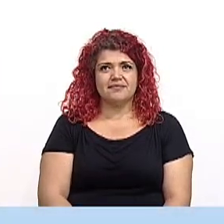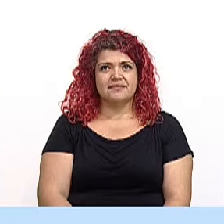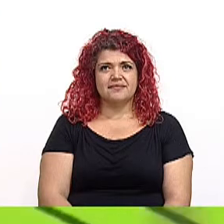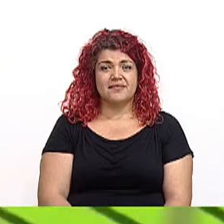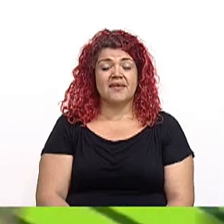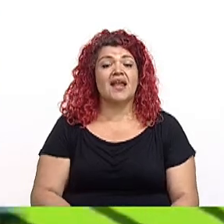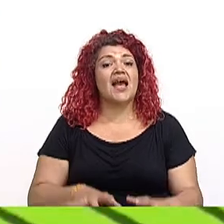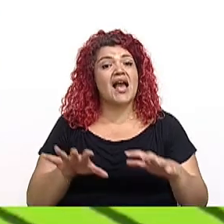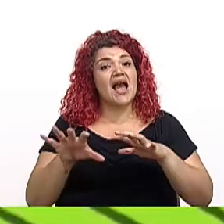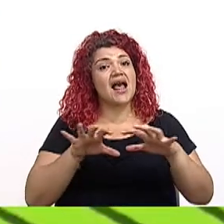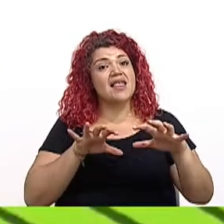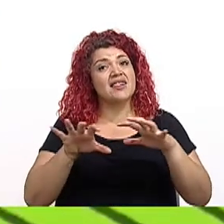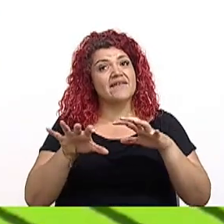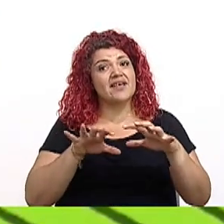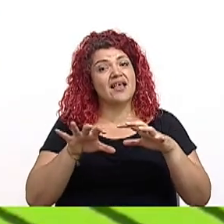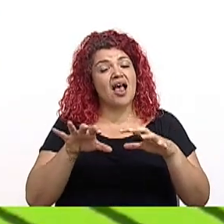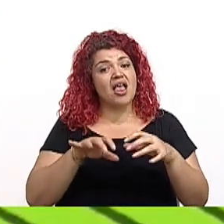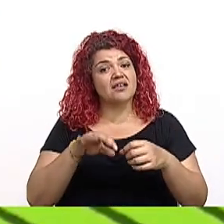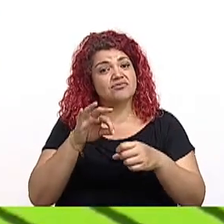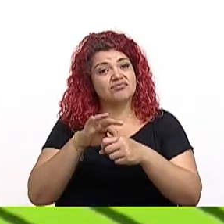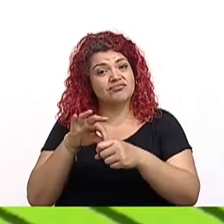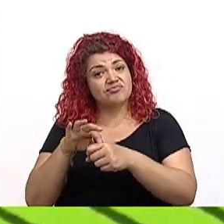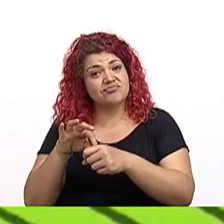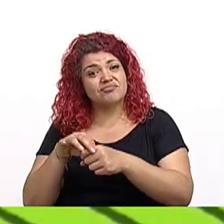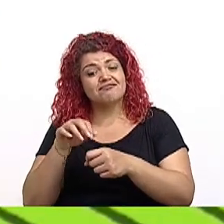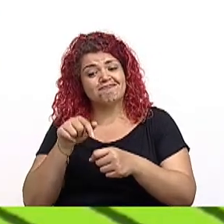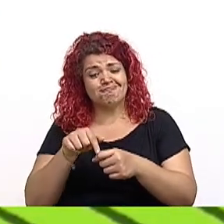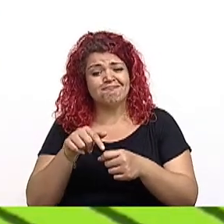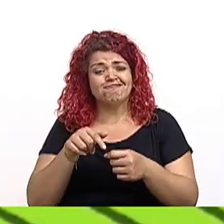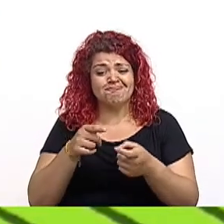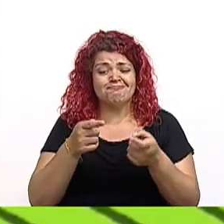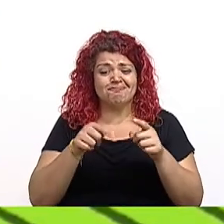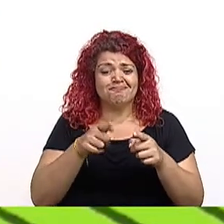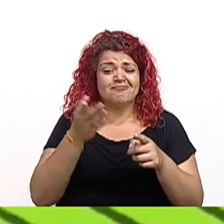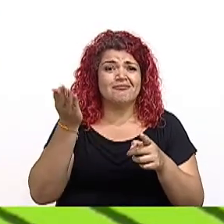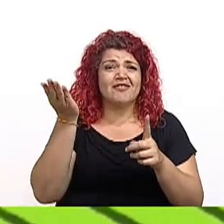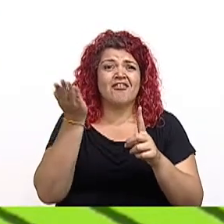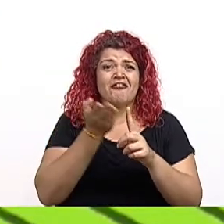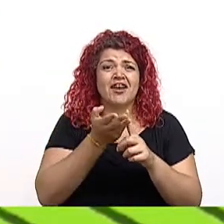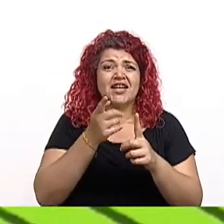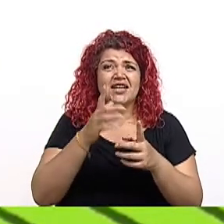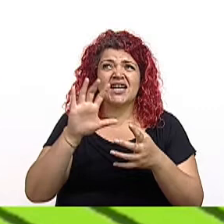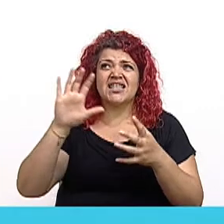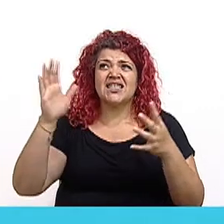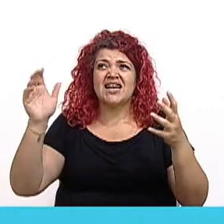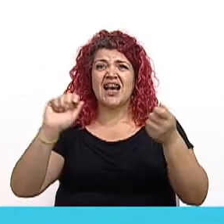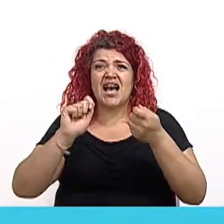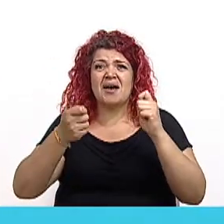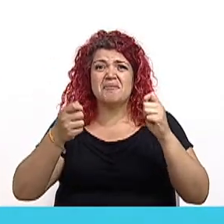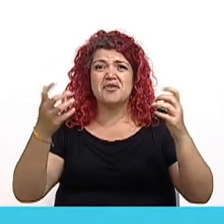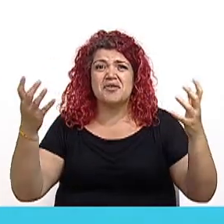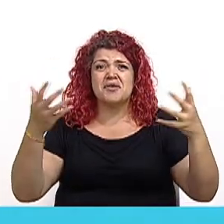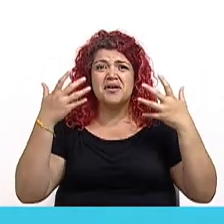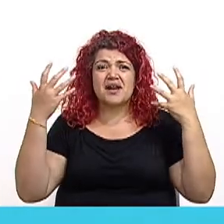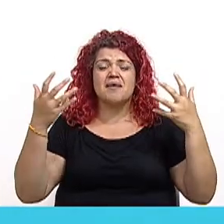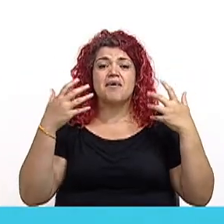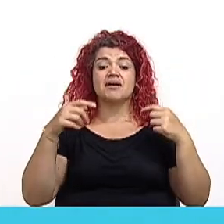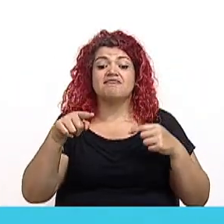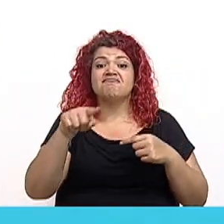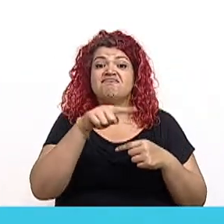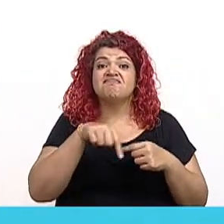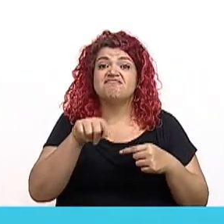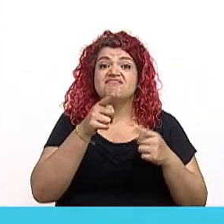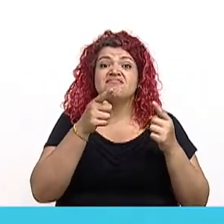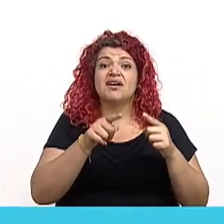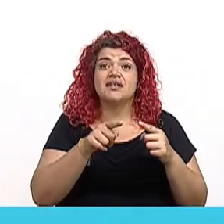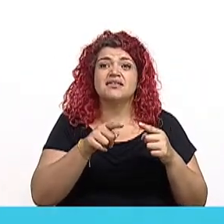Las actividades agropecuarias son particularmente sensibles al clima y, por tanto, al cambio climático. Esta circunstancia tiene una